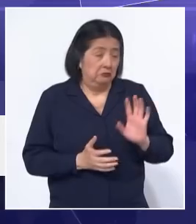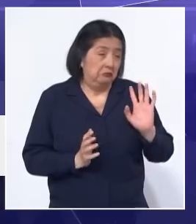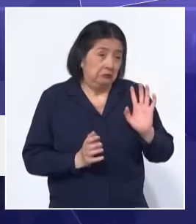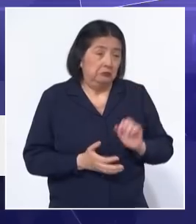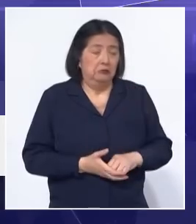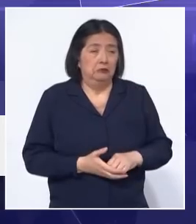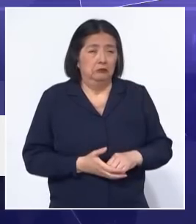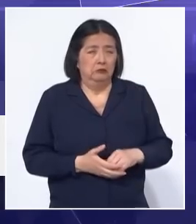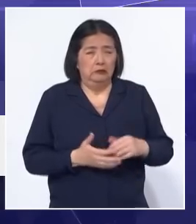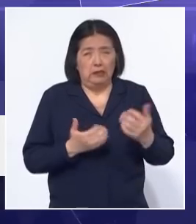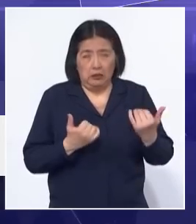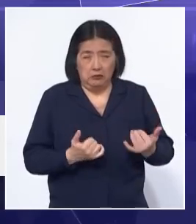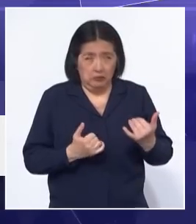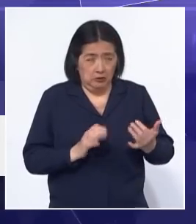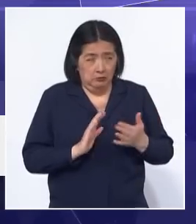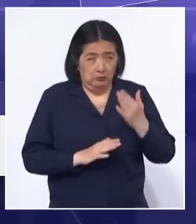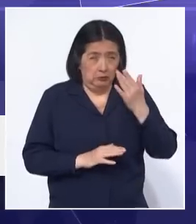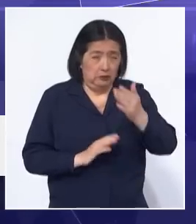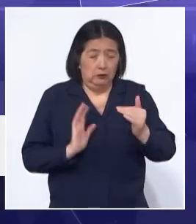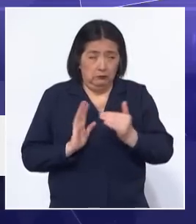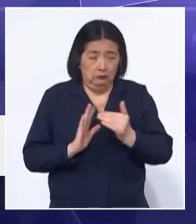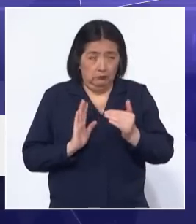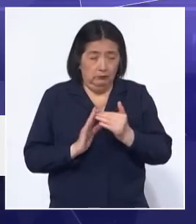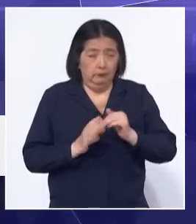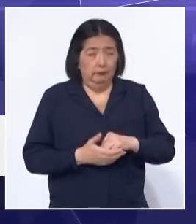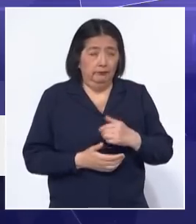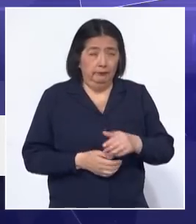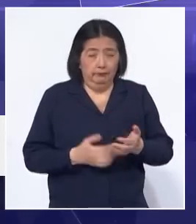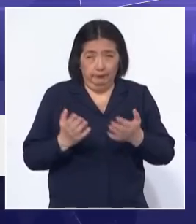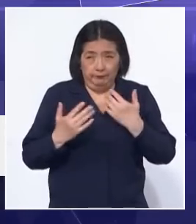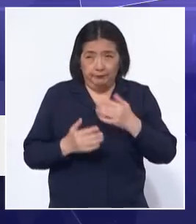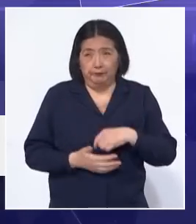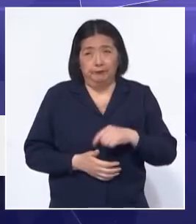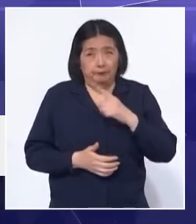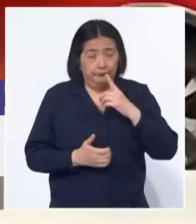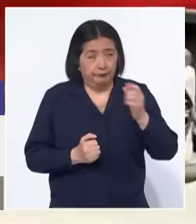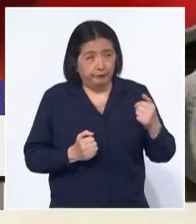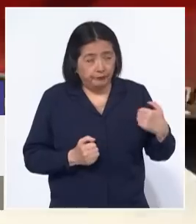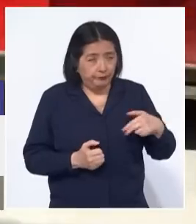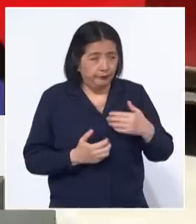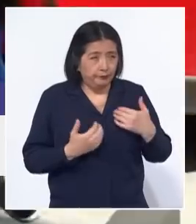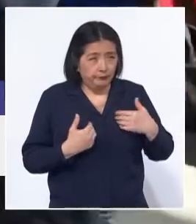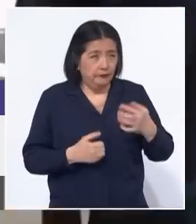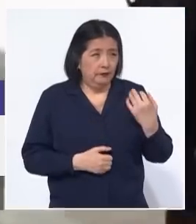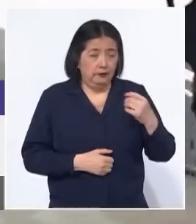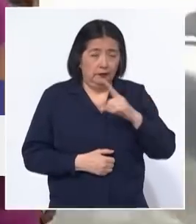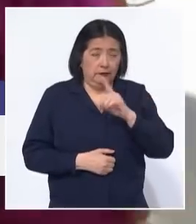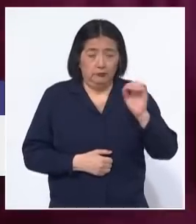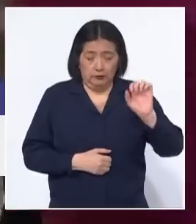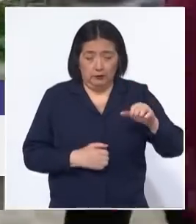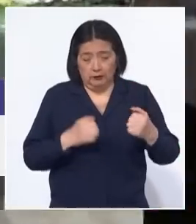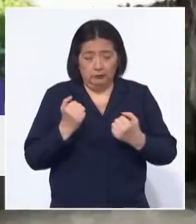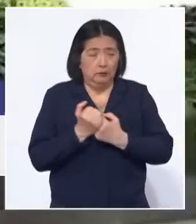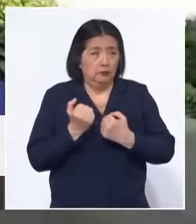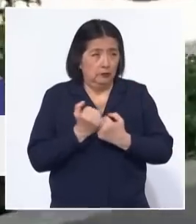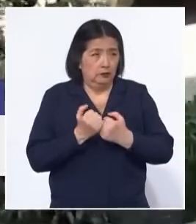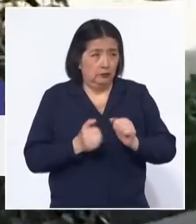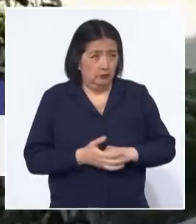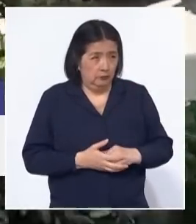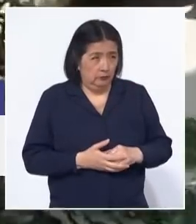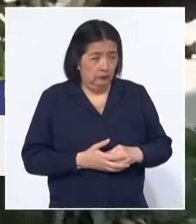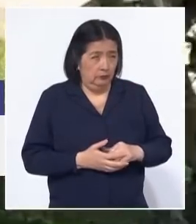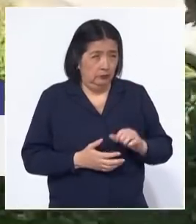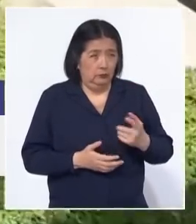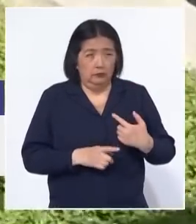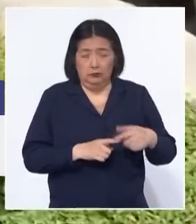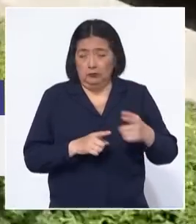Recién vamos a ir a la casa a comunicarnos con el papito. Como le digo, nosotros estamos 100% apoyándonos, como así hemos